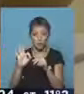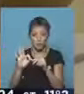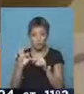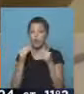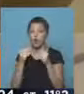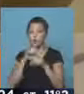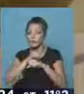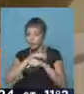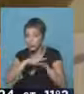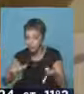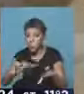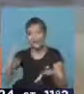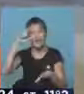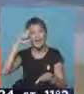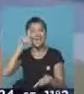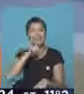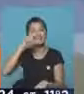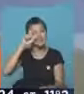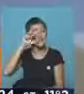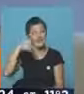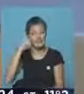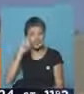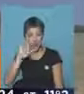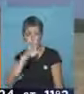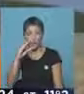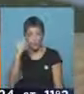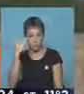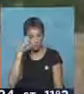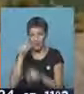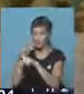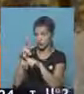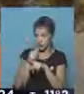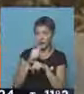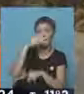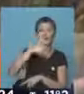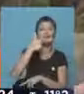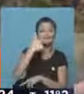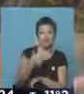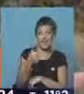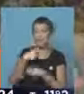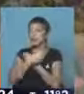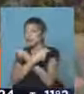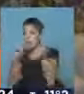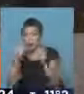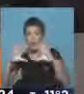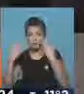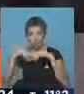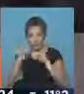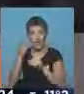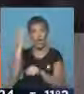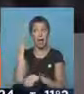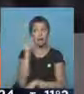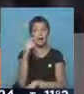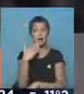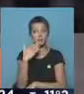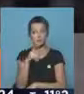que es Eternal Blue, la herramienta que le robaron a la NSA y pusieron a disposición de todo el mundo en abril, 14 de